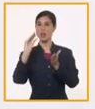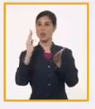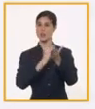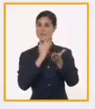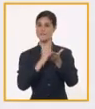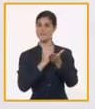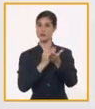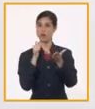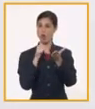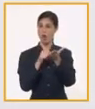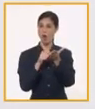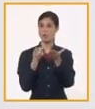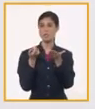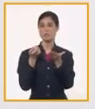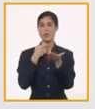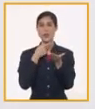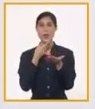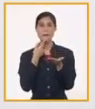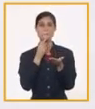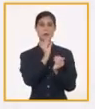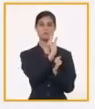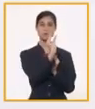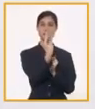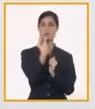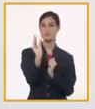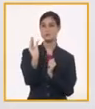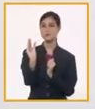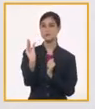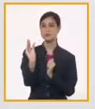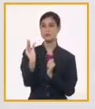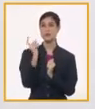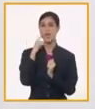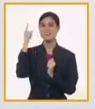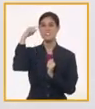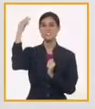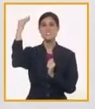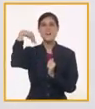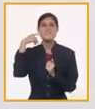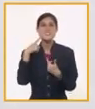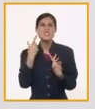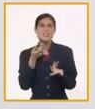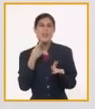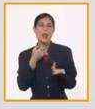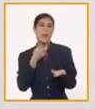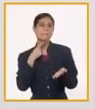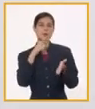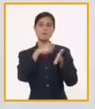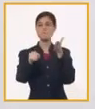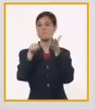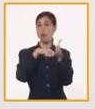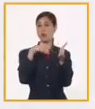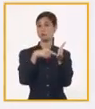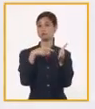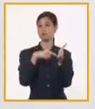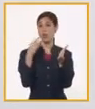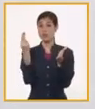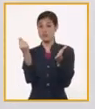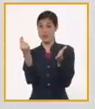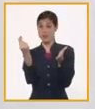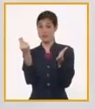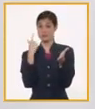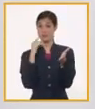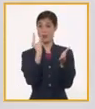un contador, era un oficio que llevaba en comercio del